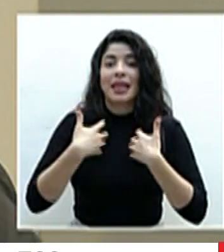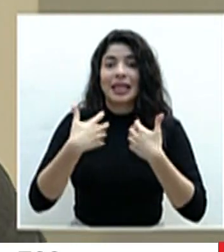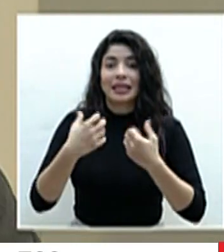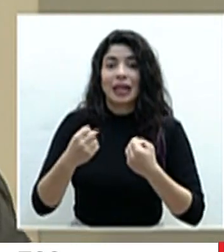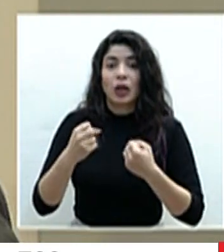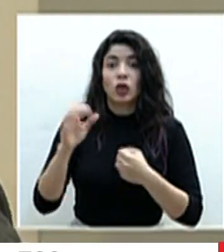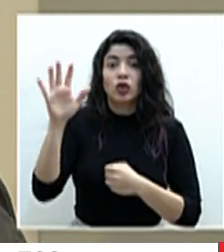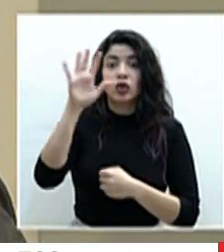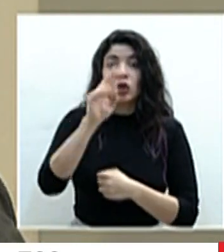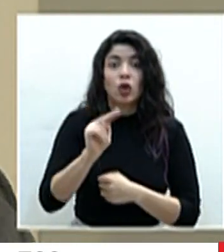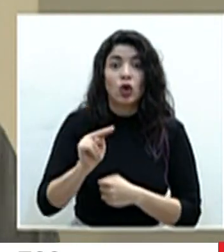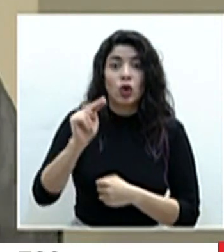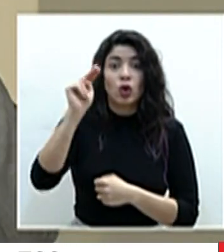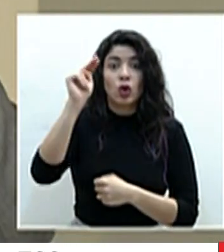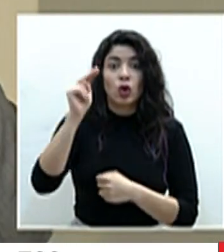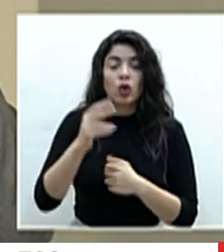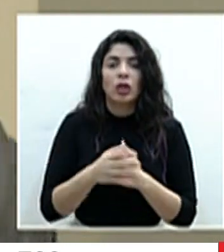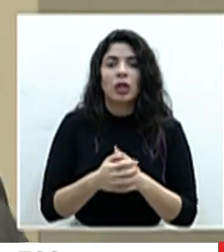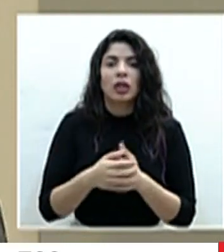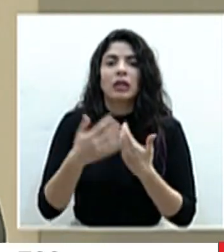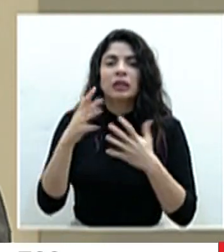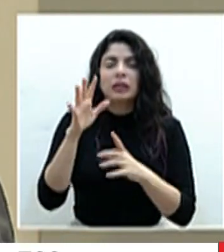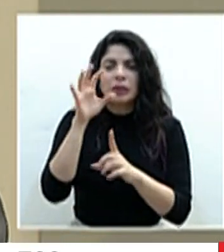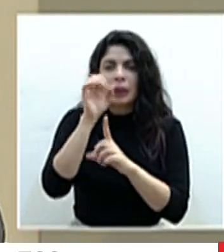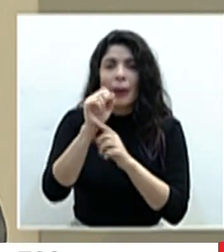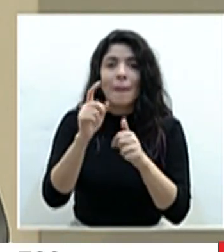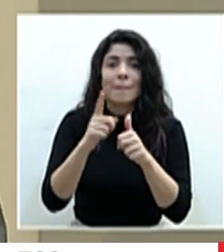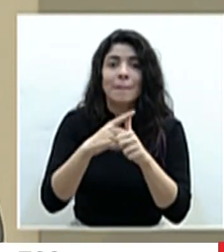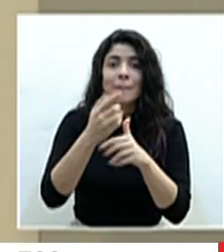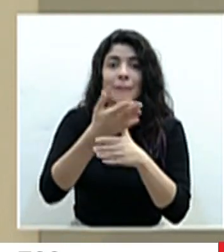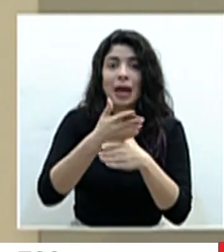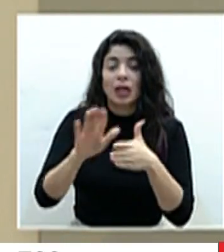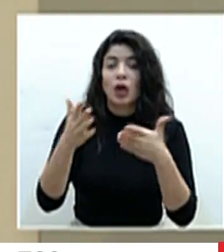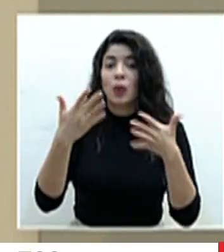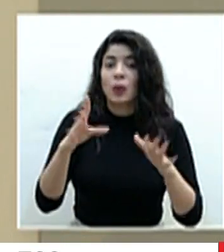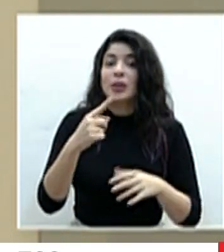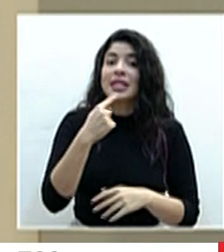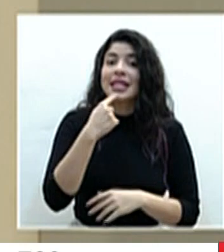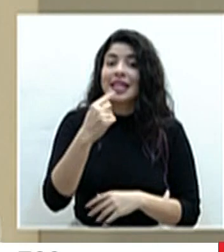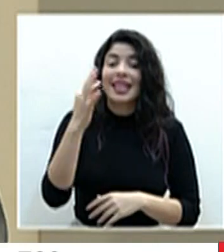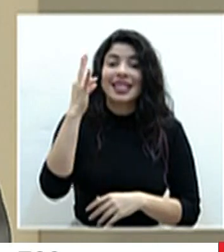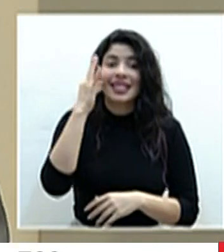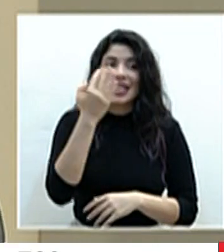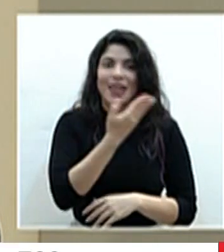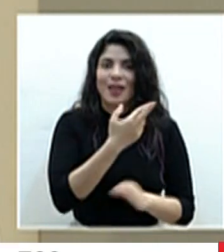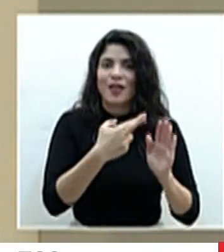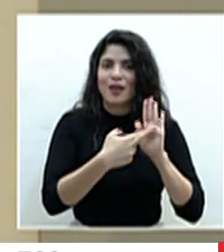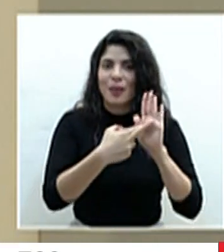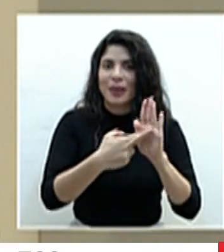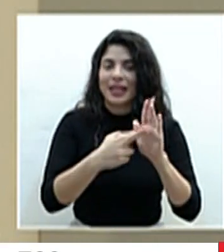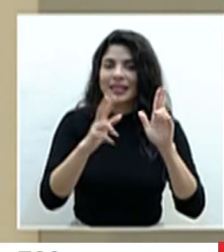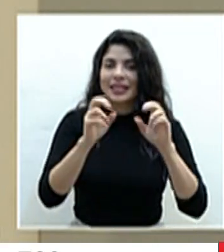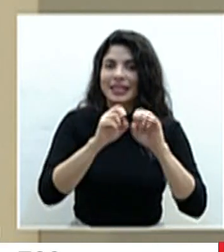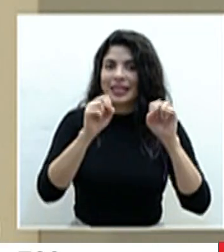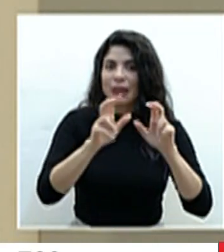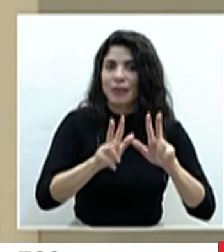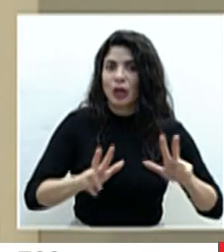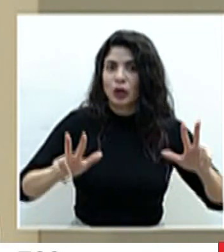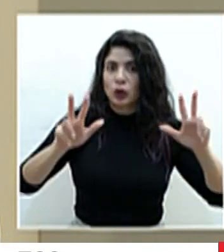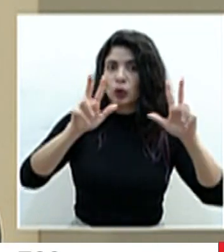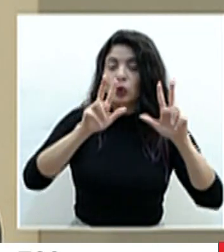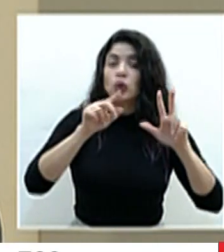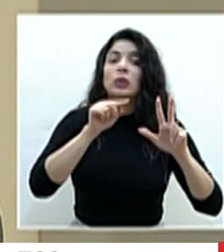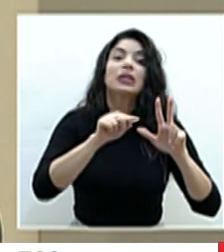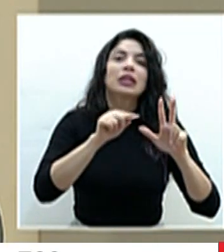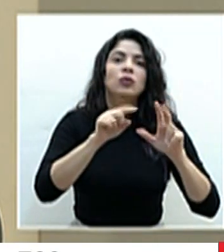norte, lo hemos identificado en fases. Una primera fase, como ya lo señaló la señora representante del Sistema de Naciones Unidas, ha consistido en una